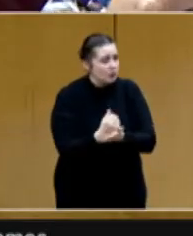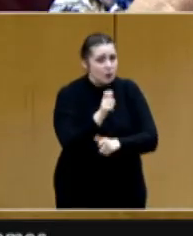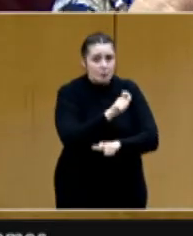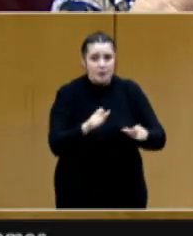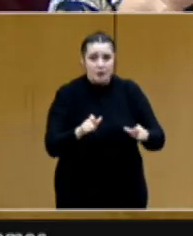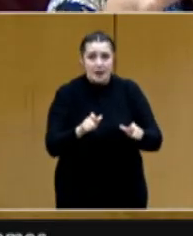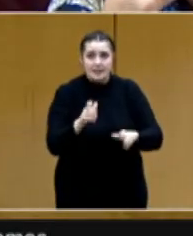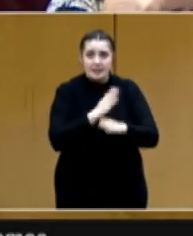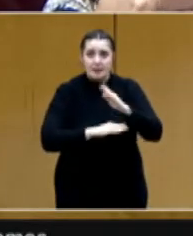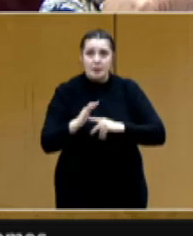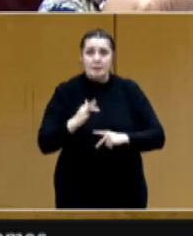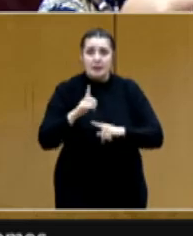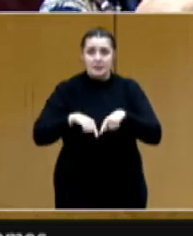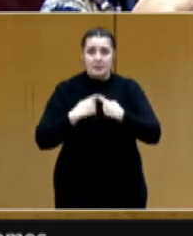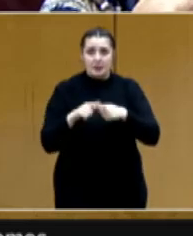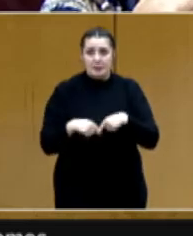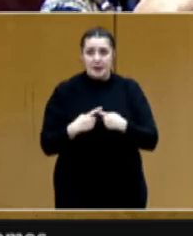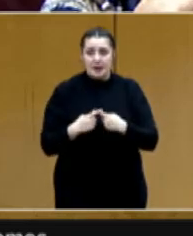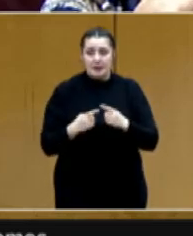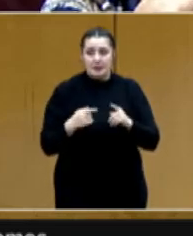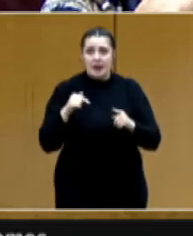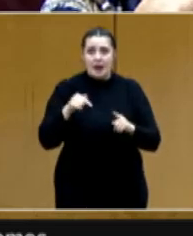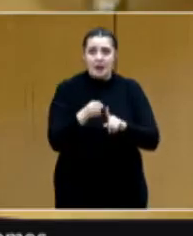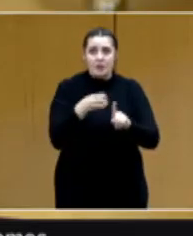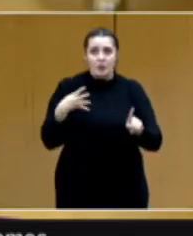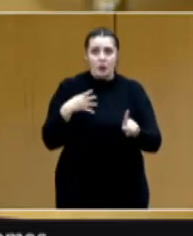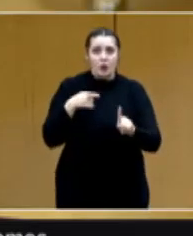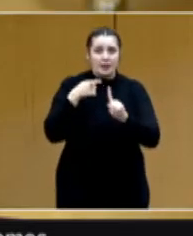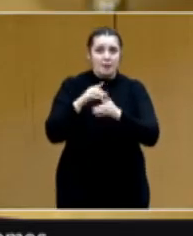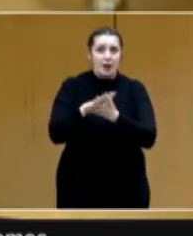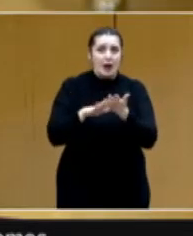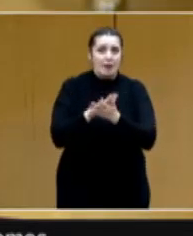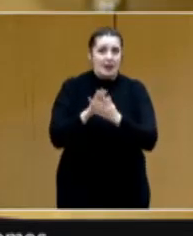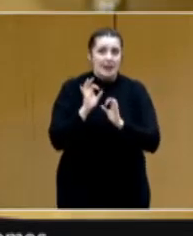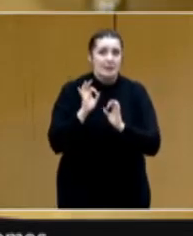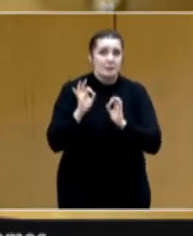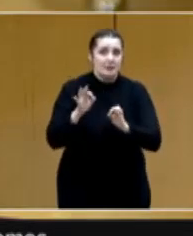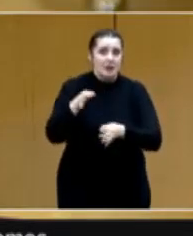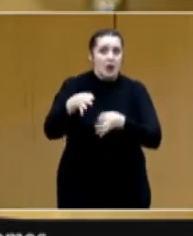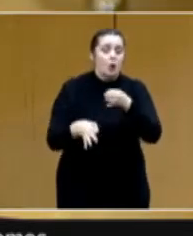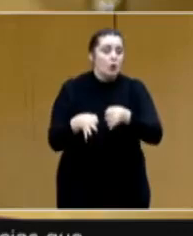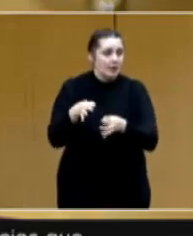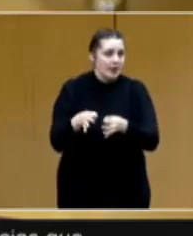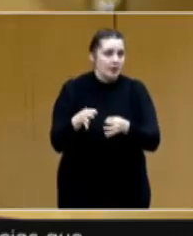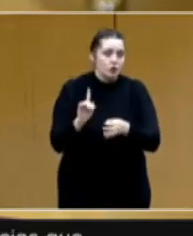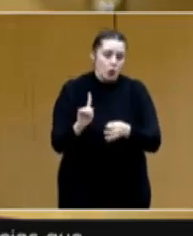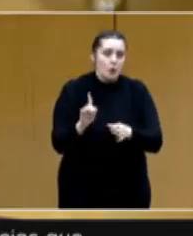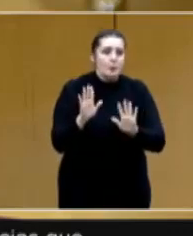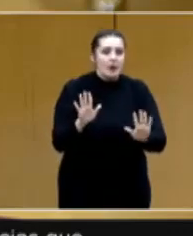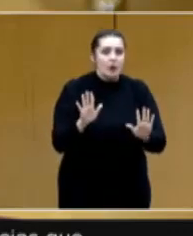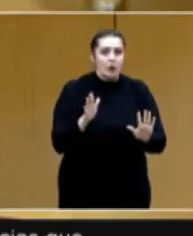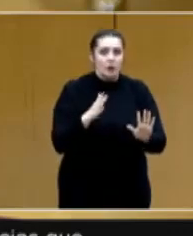discapacidad y con las familias no es Quizá el foro para contestar a unas preguntas concretas jurídicas lo que pasa es que sí es verdad que